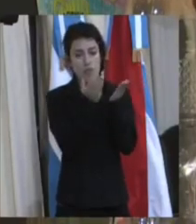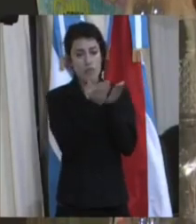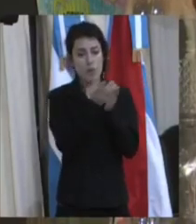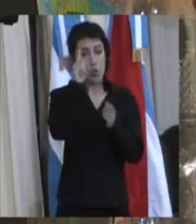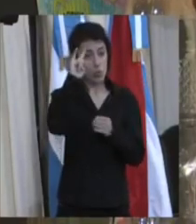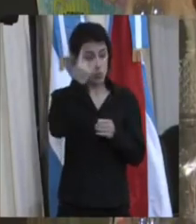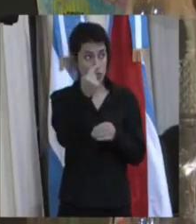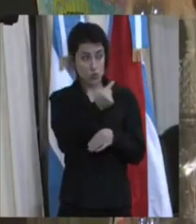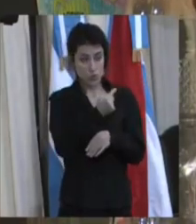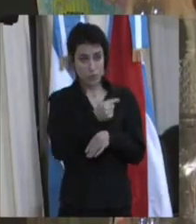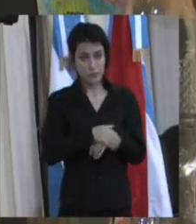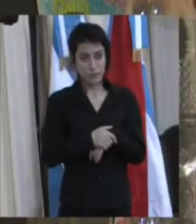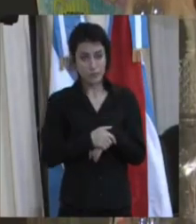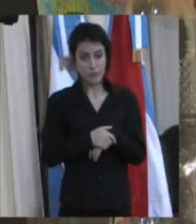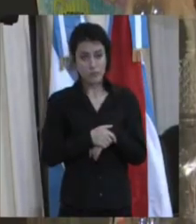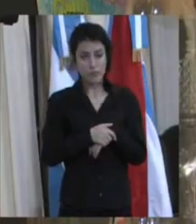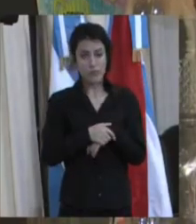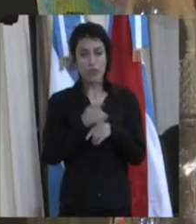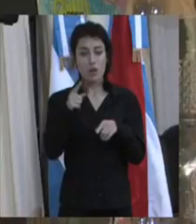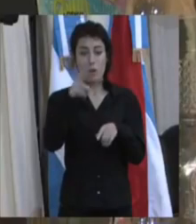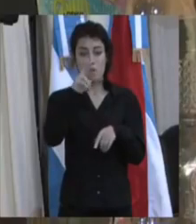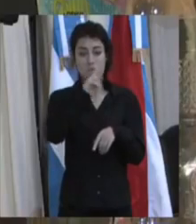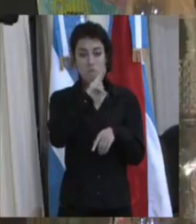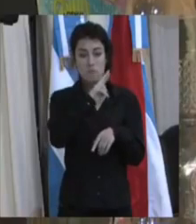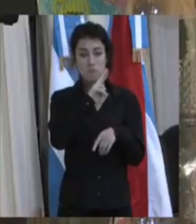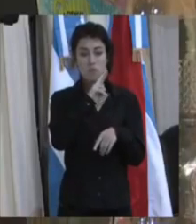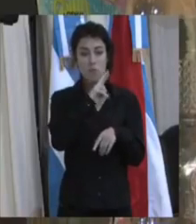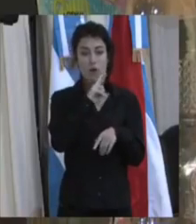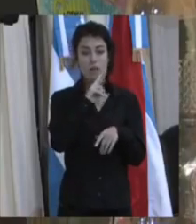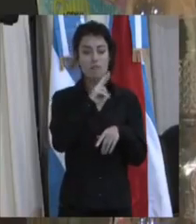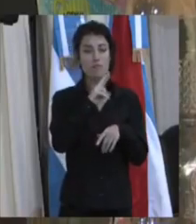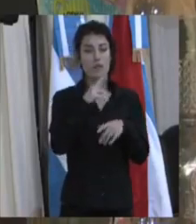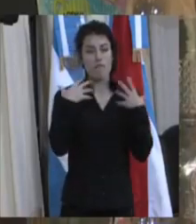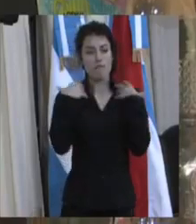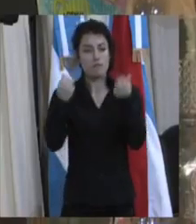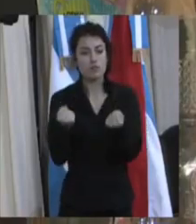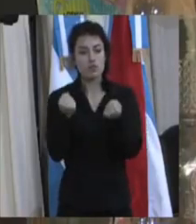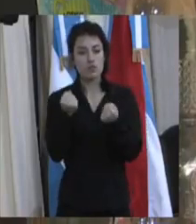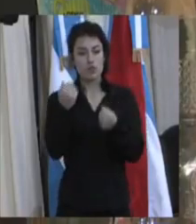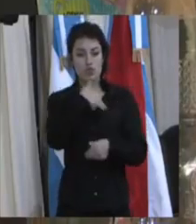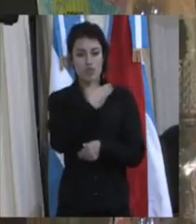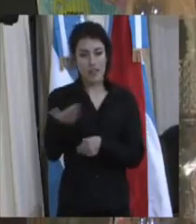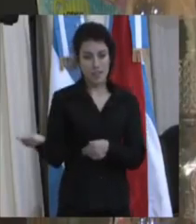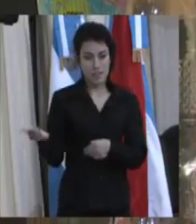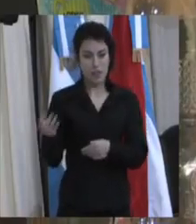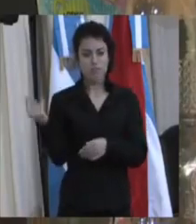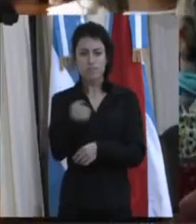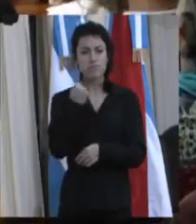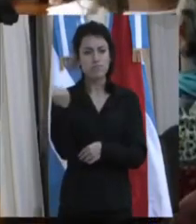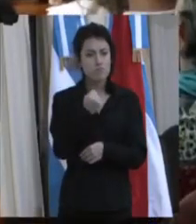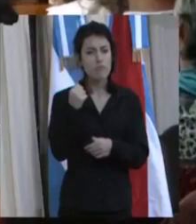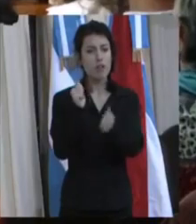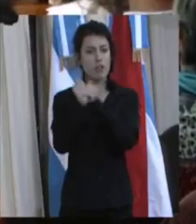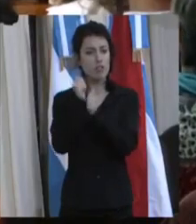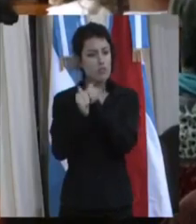en el medio es a Clotilde Luisi, una de las hermanas Luisi, que van a ser unas feministas socialistas fundamentales en la historia del